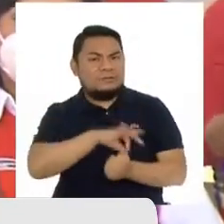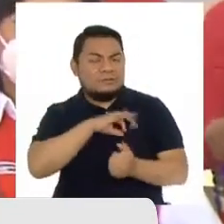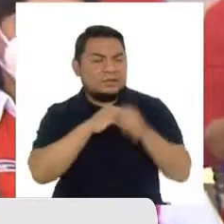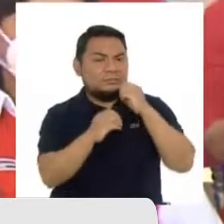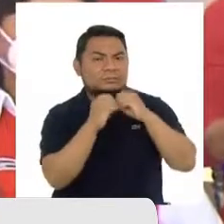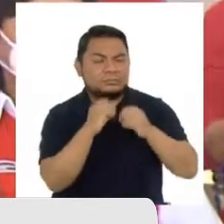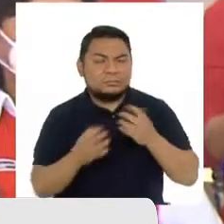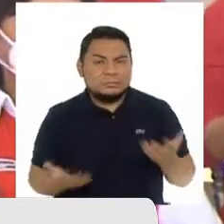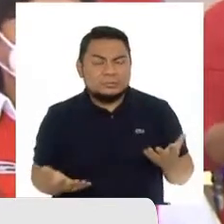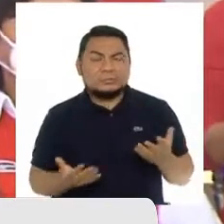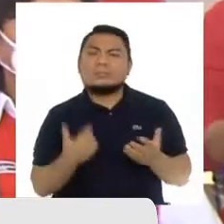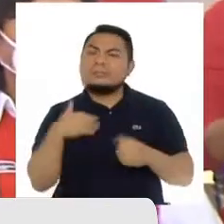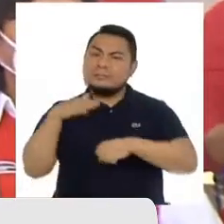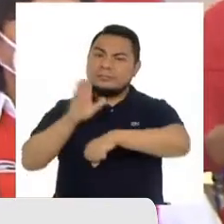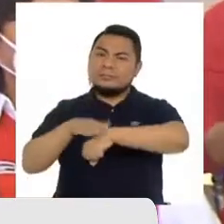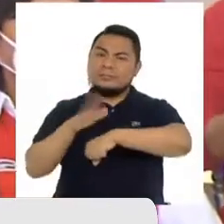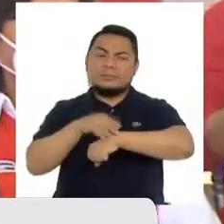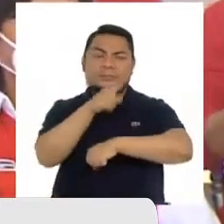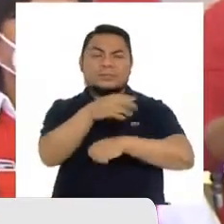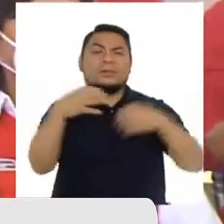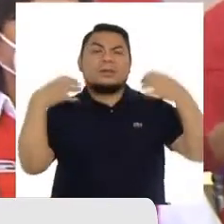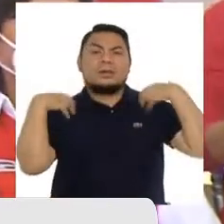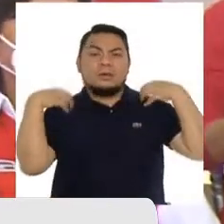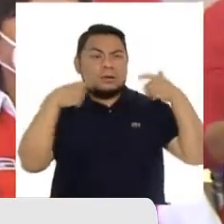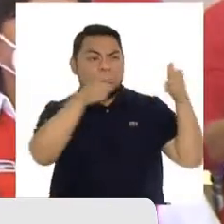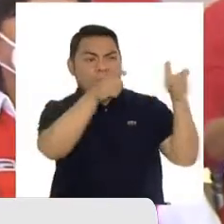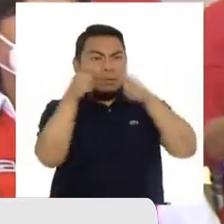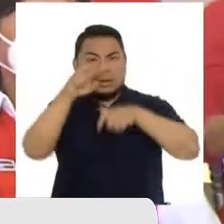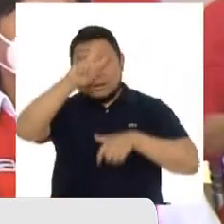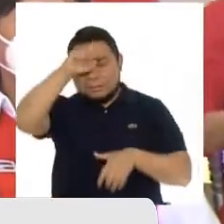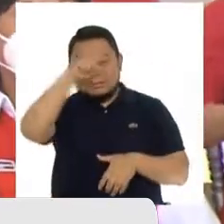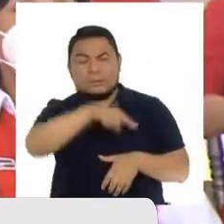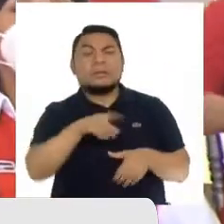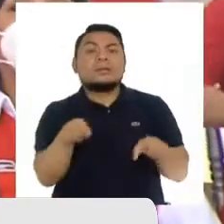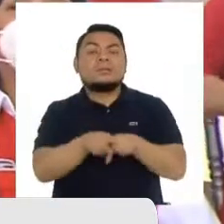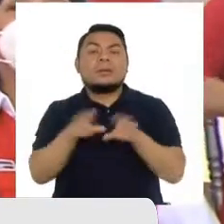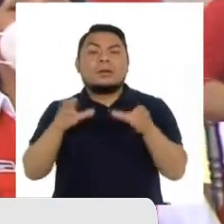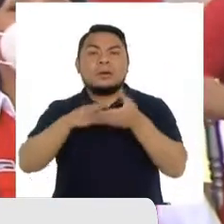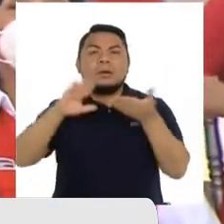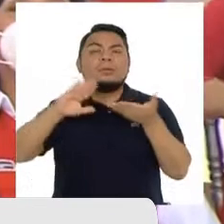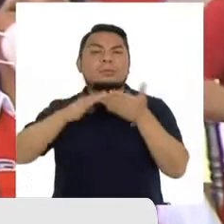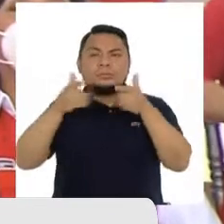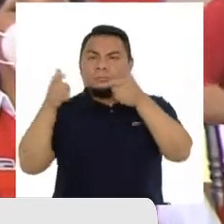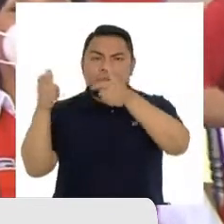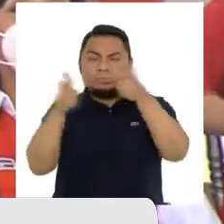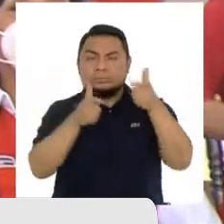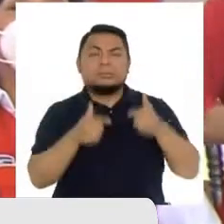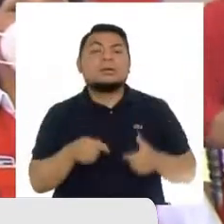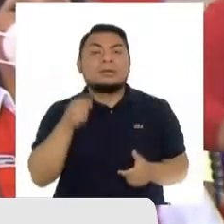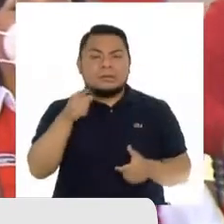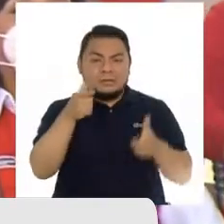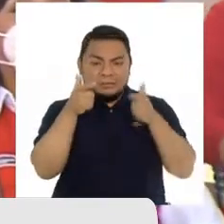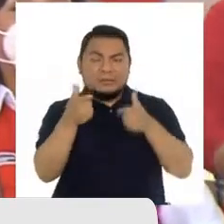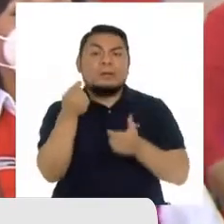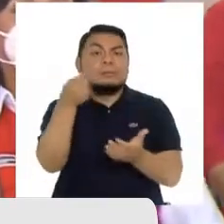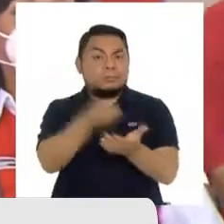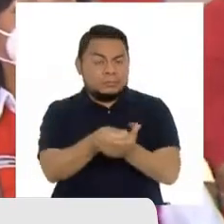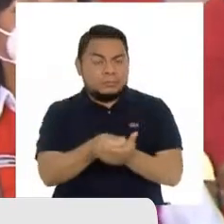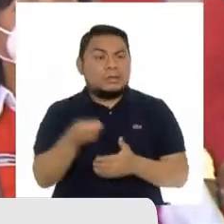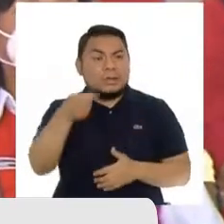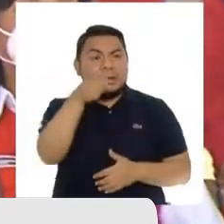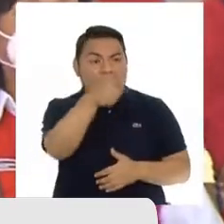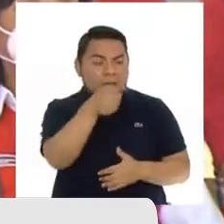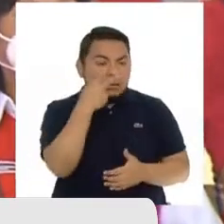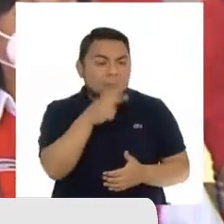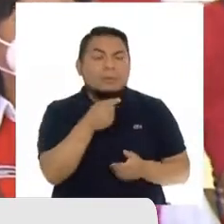exhortamos a la contraloría general de la república y las rondas campesinas a fiscalizar los recursos destinados y entregados